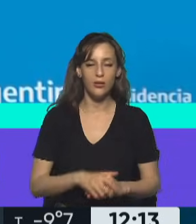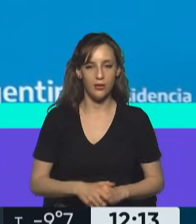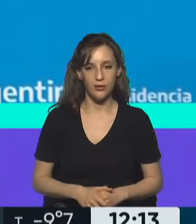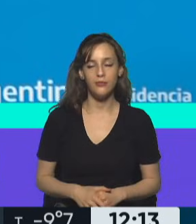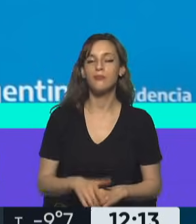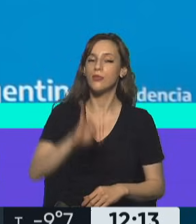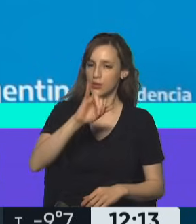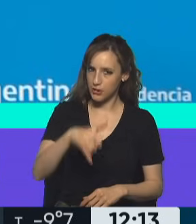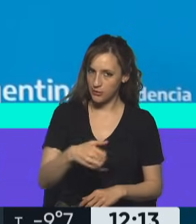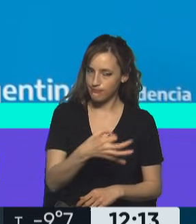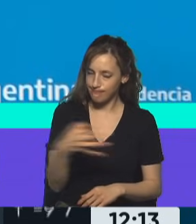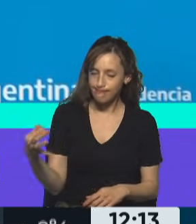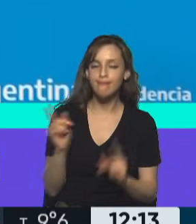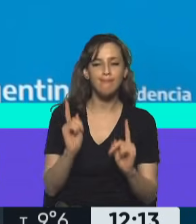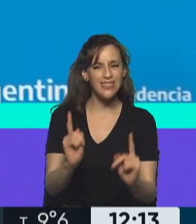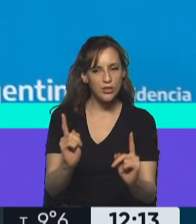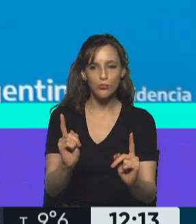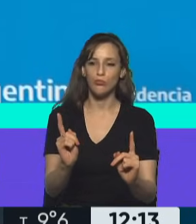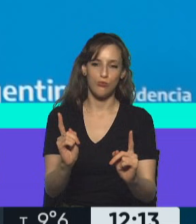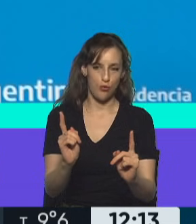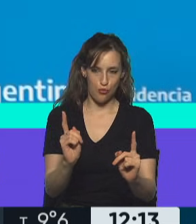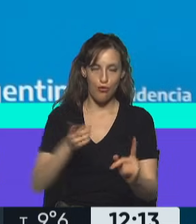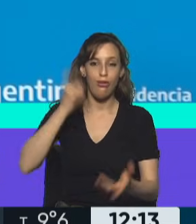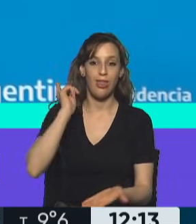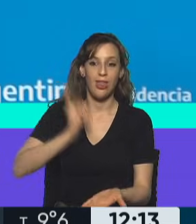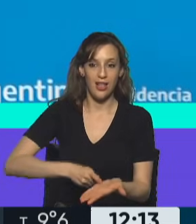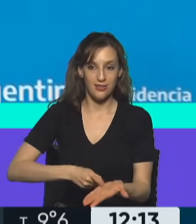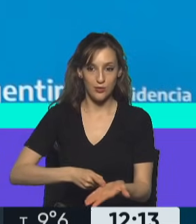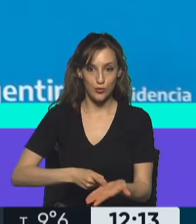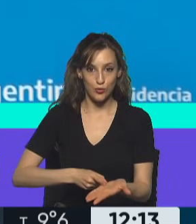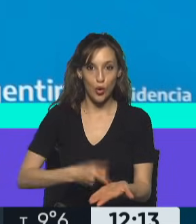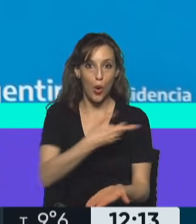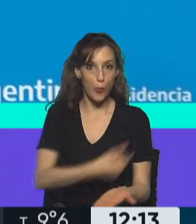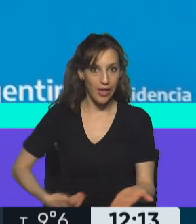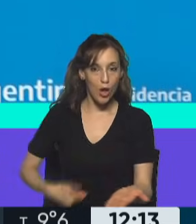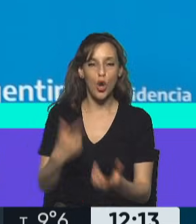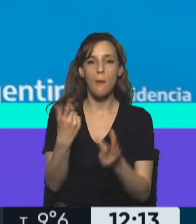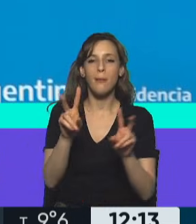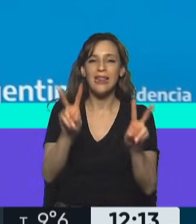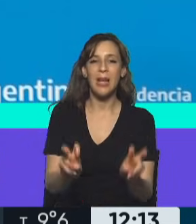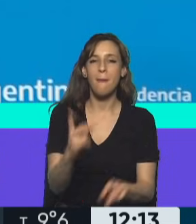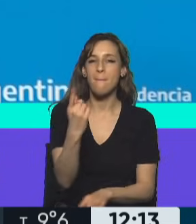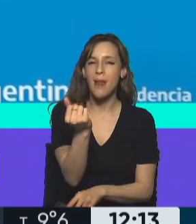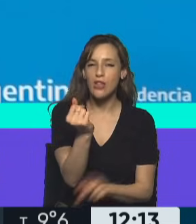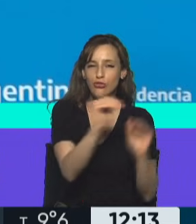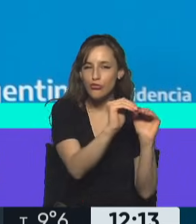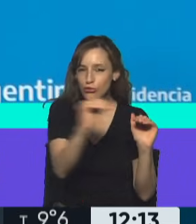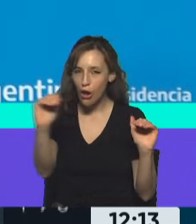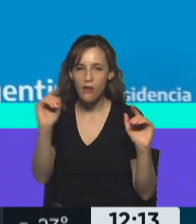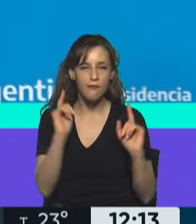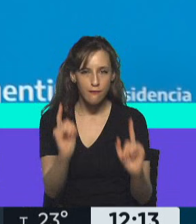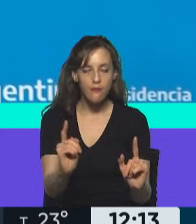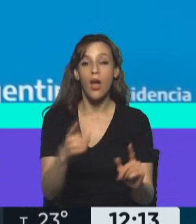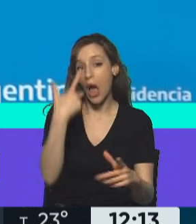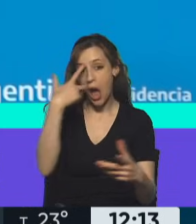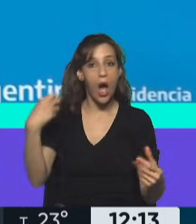de lo que venía diciendo cuando comenzó esta conferencia de prensa, la medida que se tomó con respecto a los precios, y quiero aclarar que es una medida que se tomó con el acuerdo de